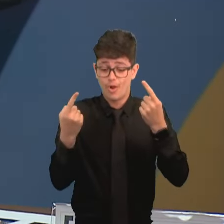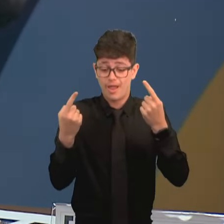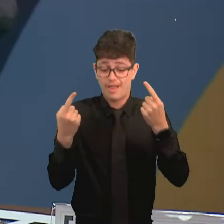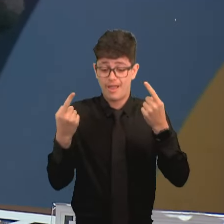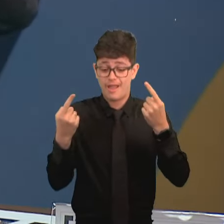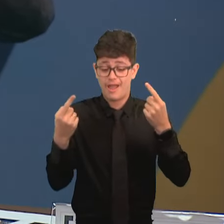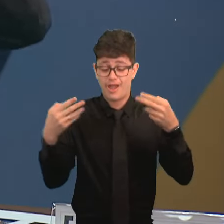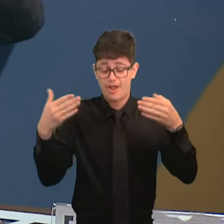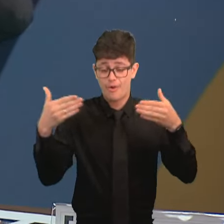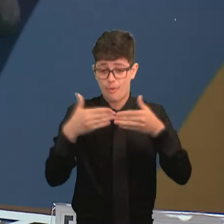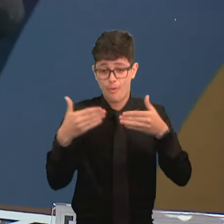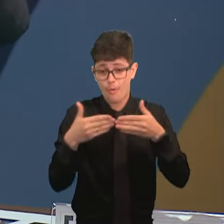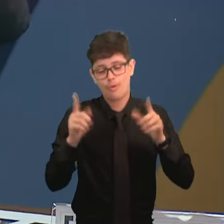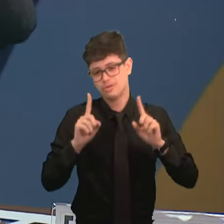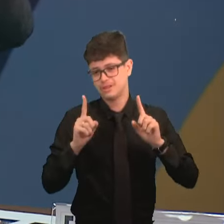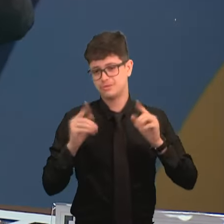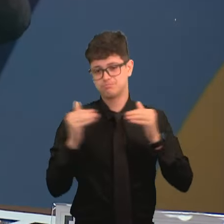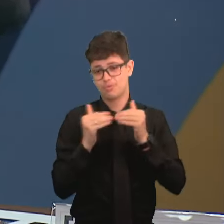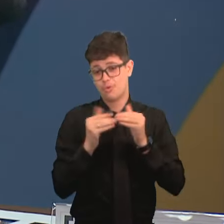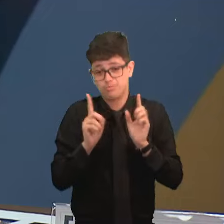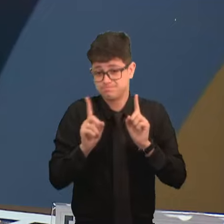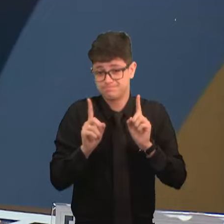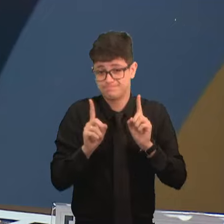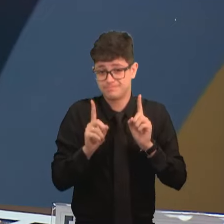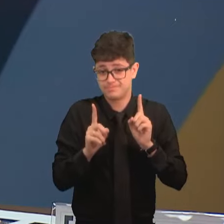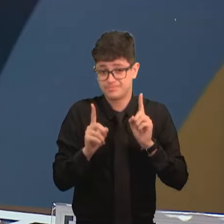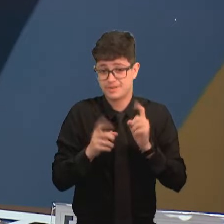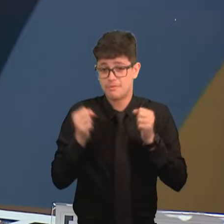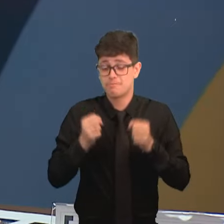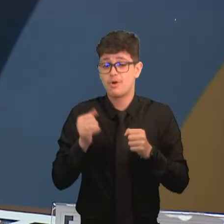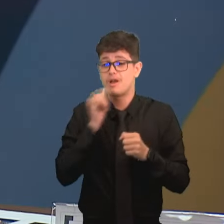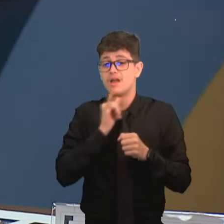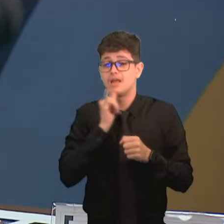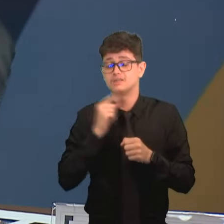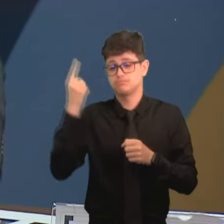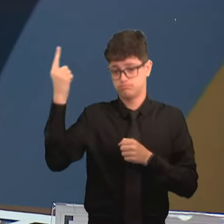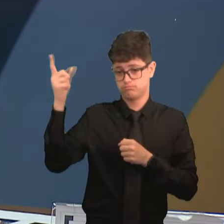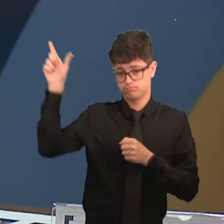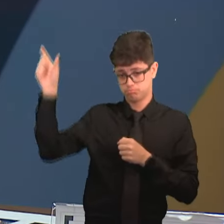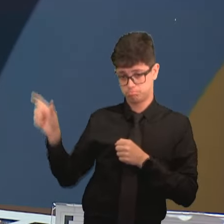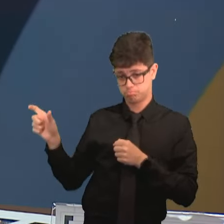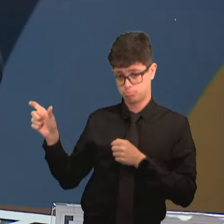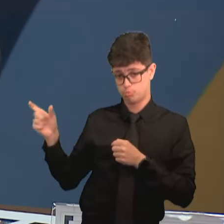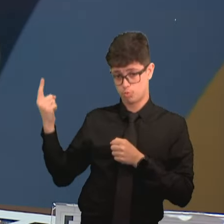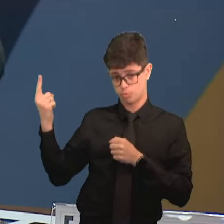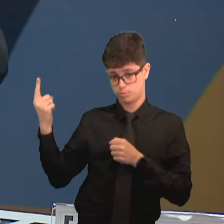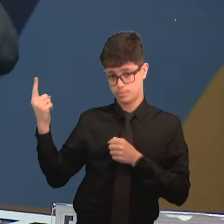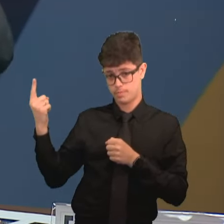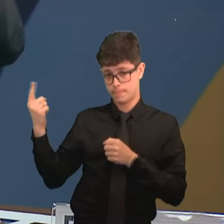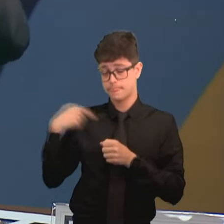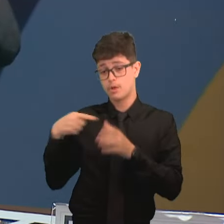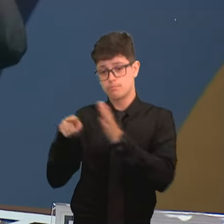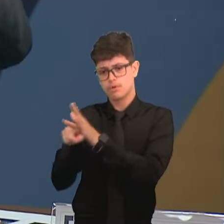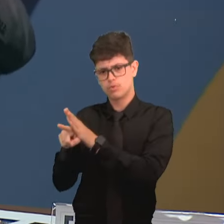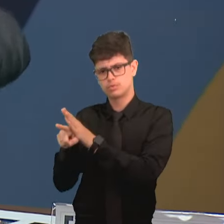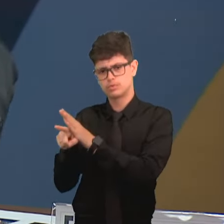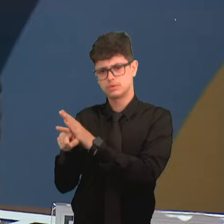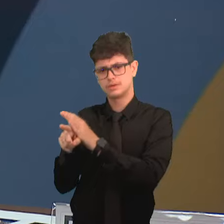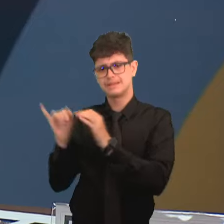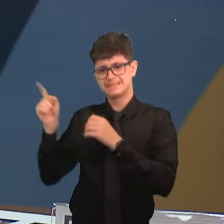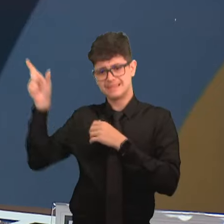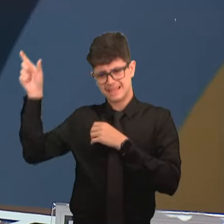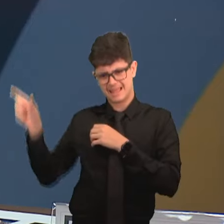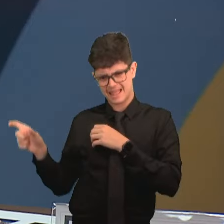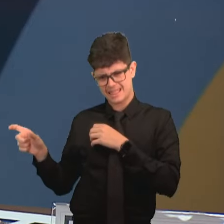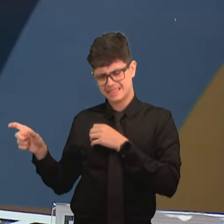por ejemplo, si yo tengo un modelo, un ejemplo, van a tener más o menos el mismo desempeño, pero cuando considero uno de esos